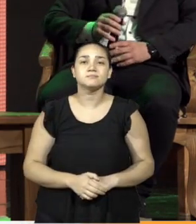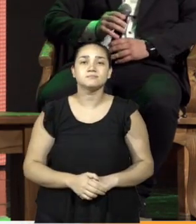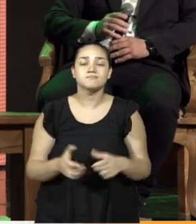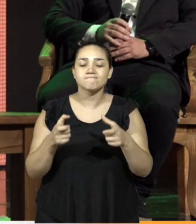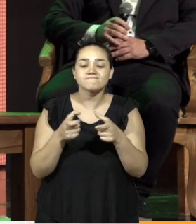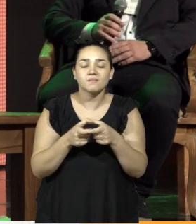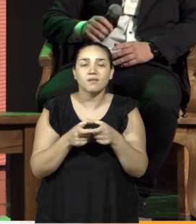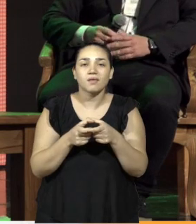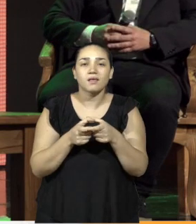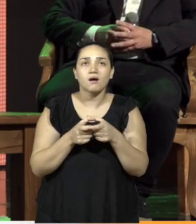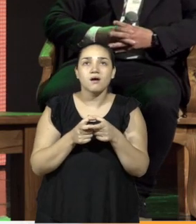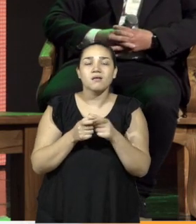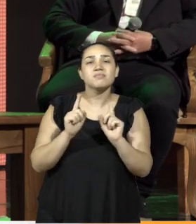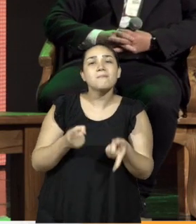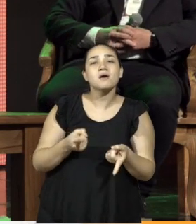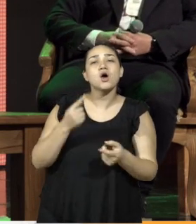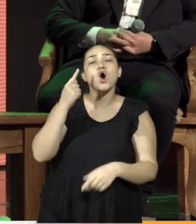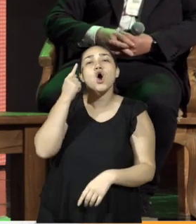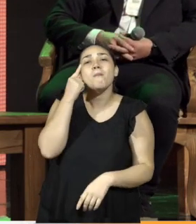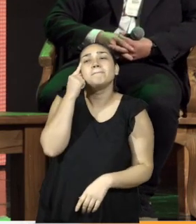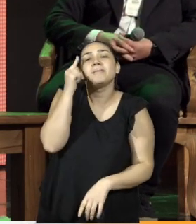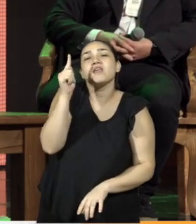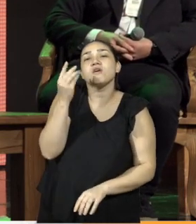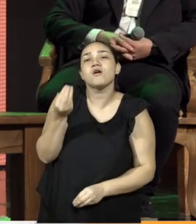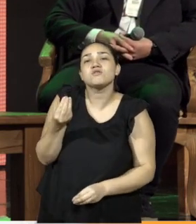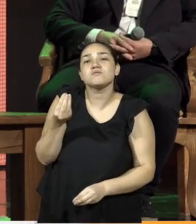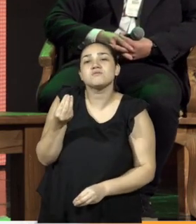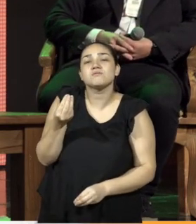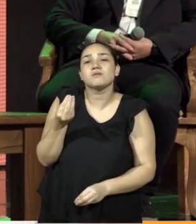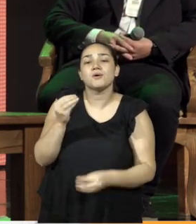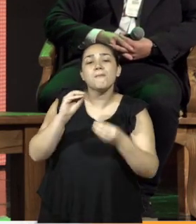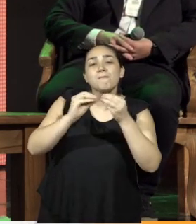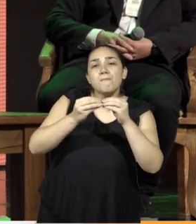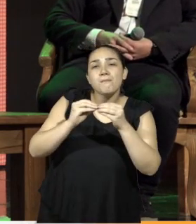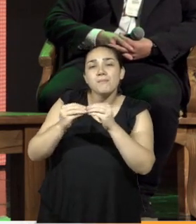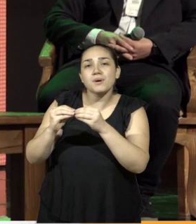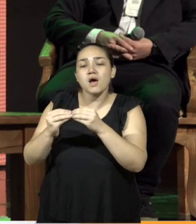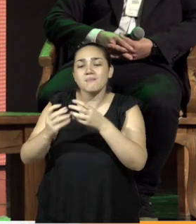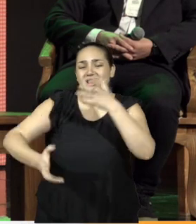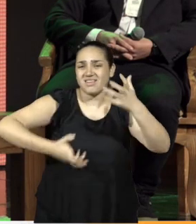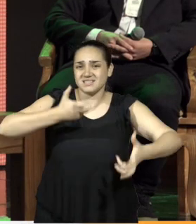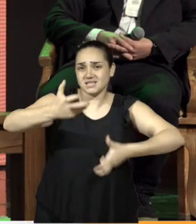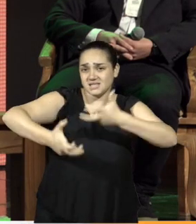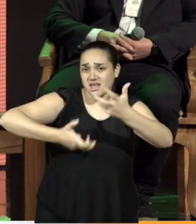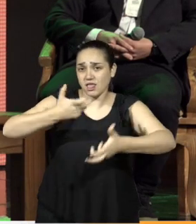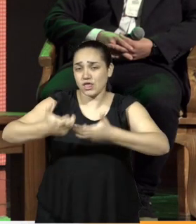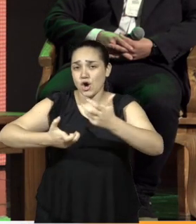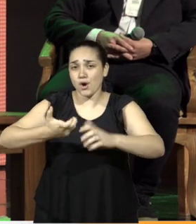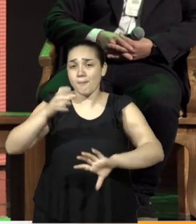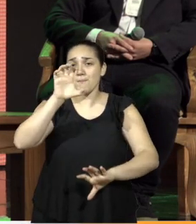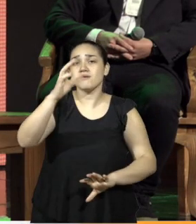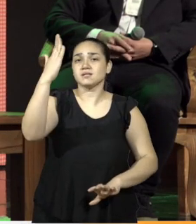qué opina, cuál puede llegar a ser el problema de la cantidad de incendios que sufre la provincia de Córdoba.